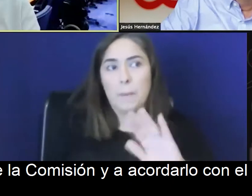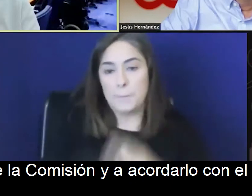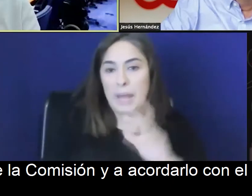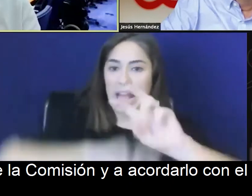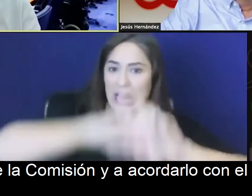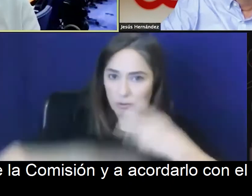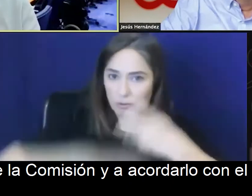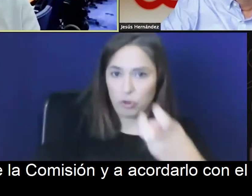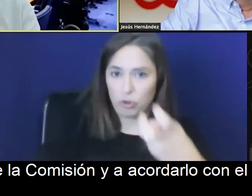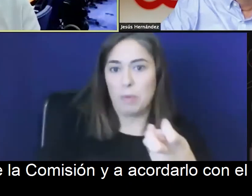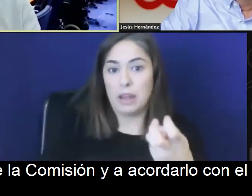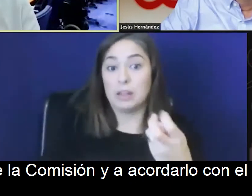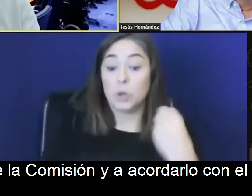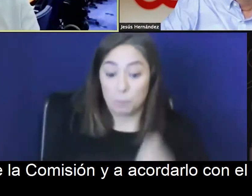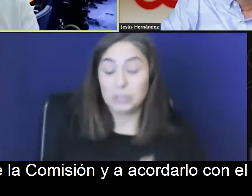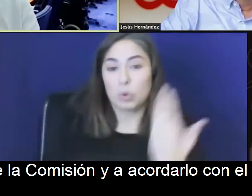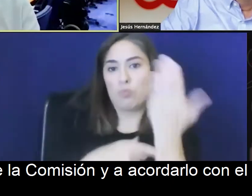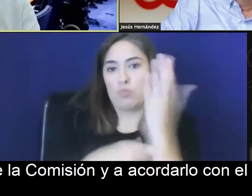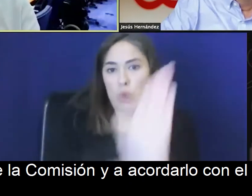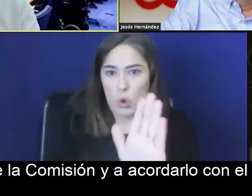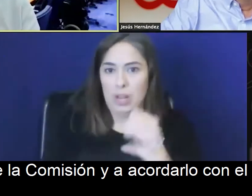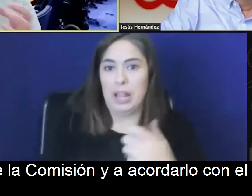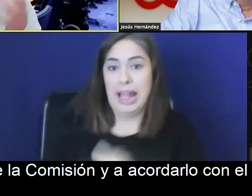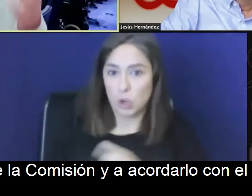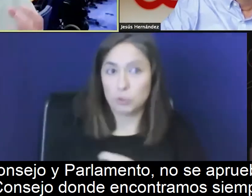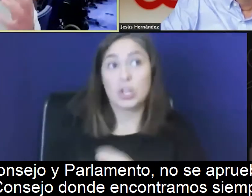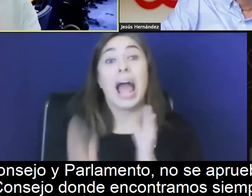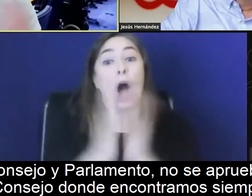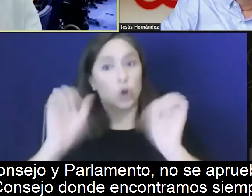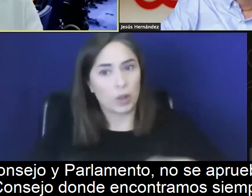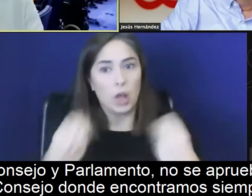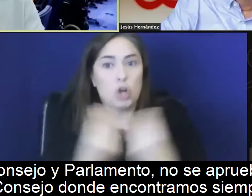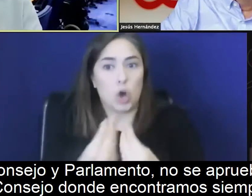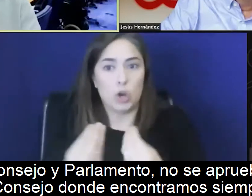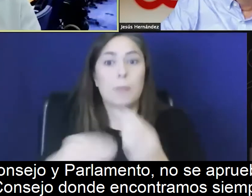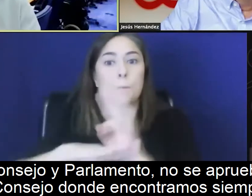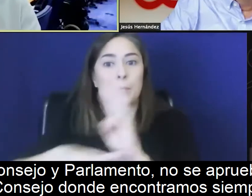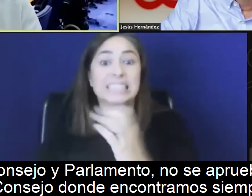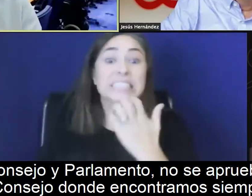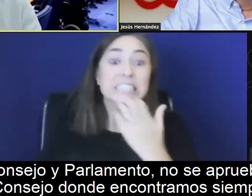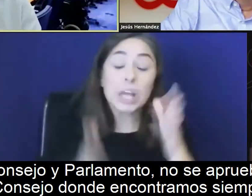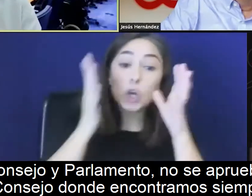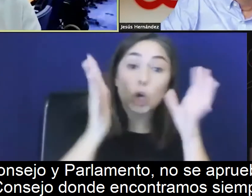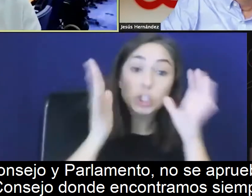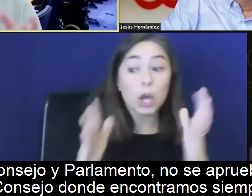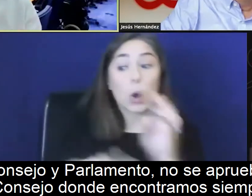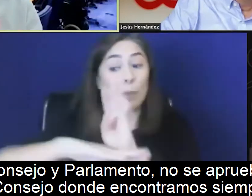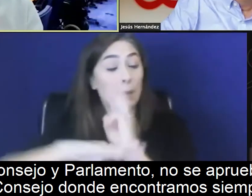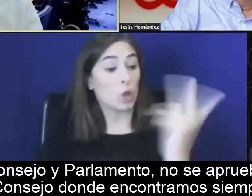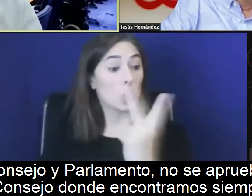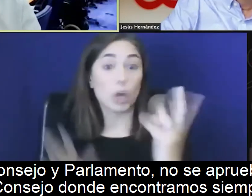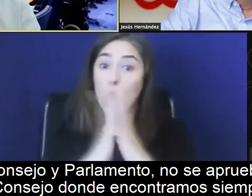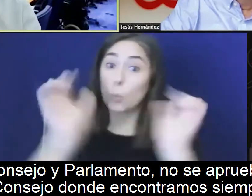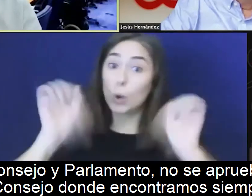también lo que propone la Comisión y acordarlo con el Parlamento. Sin el acuerdo de Consejo y Parlamento no se aprueban las iniciativas. Y es en